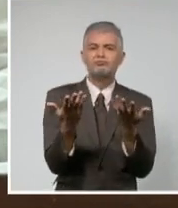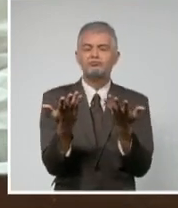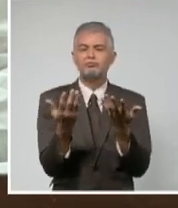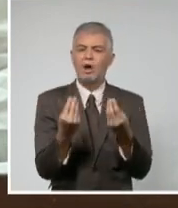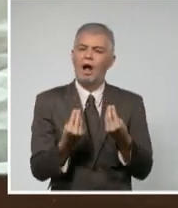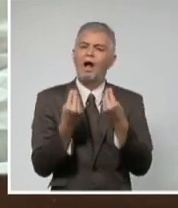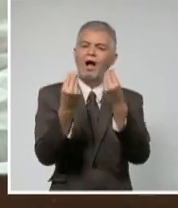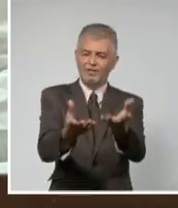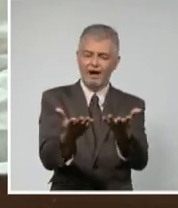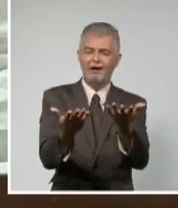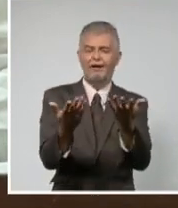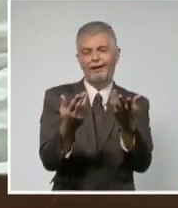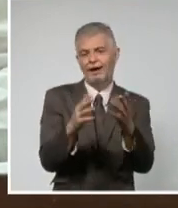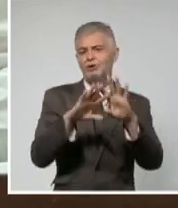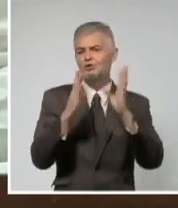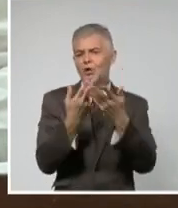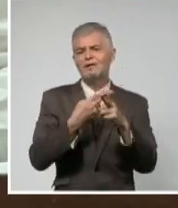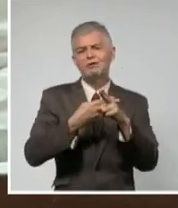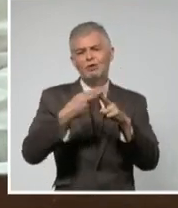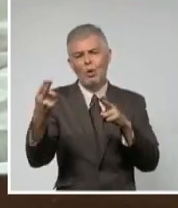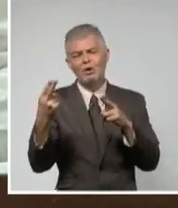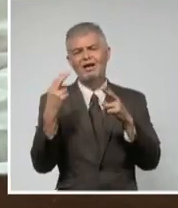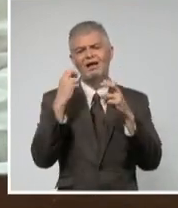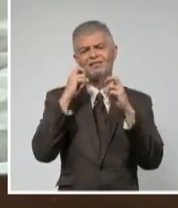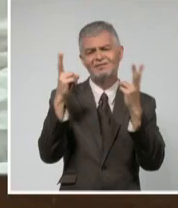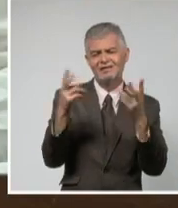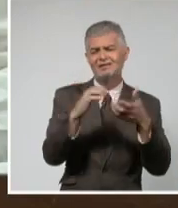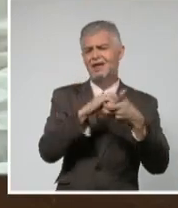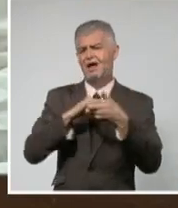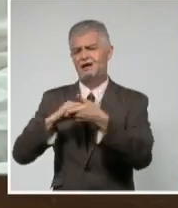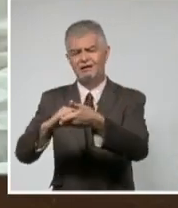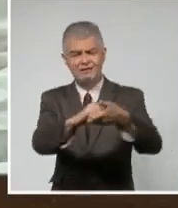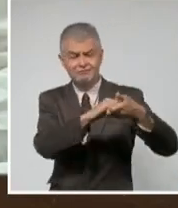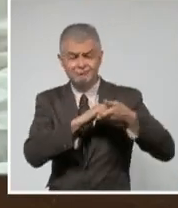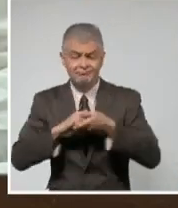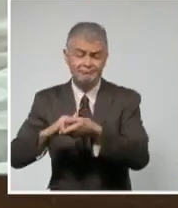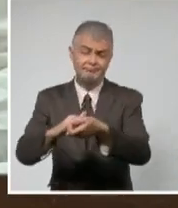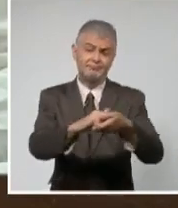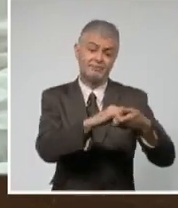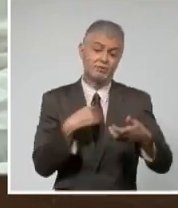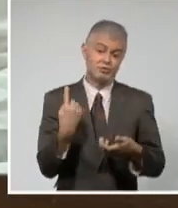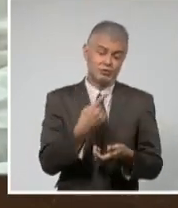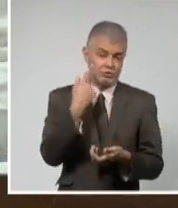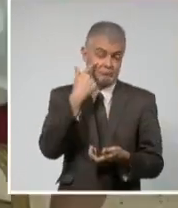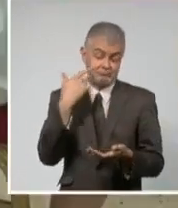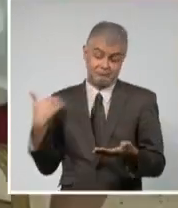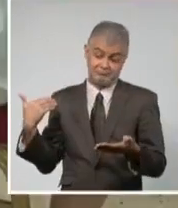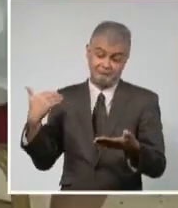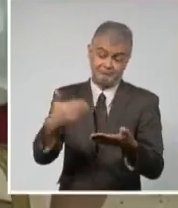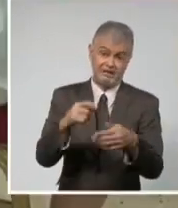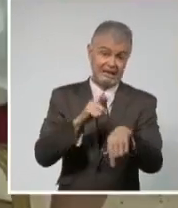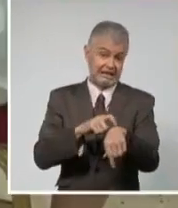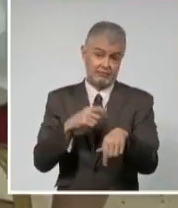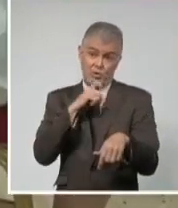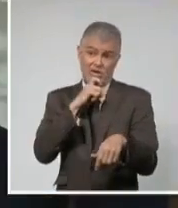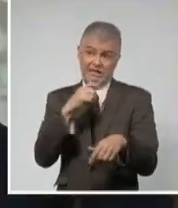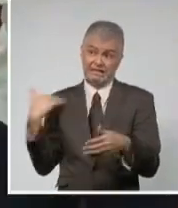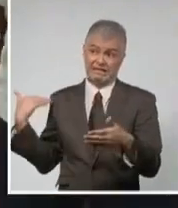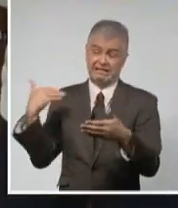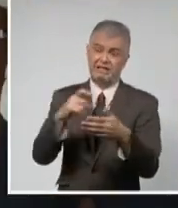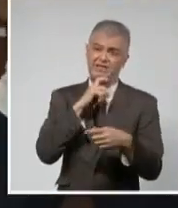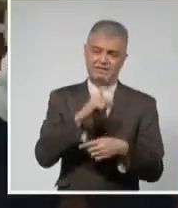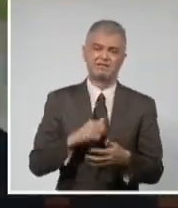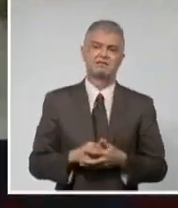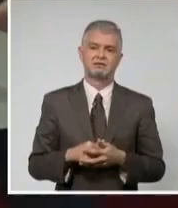mucho aporte a todas esas historias de vida, a todas esas historias de solidaridad que hemos estado viviendo en tiempos tan complejos. Como ya es habitual en